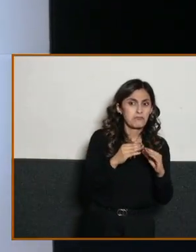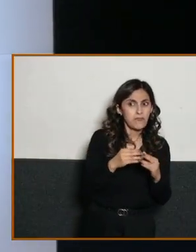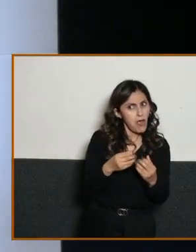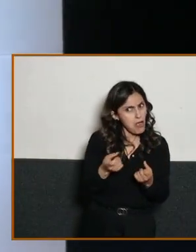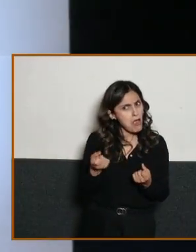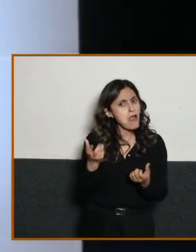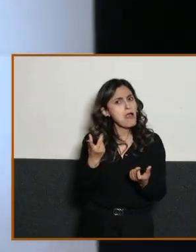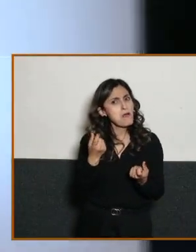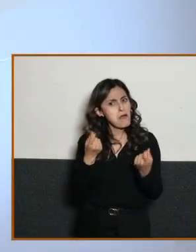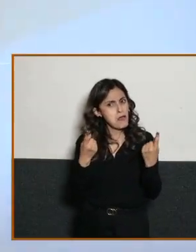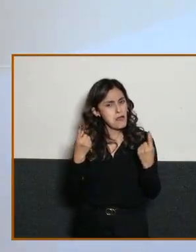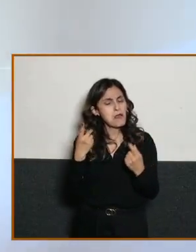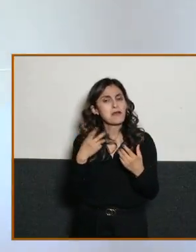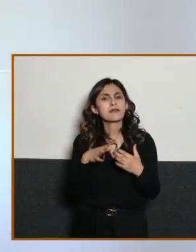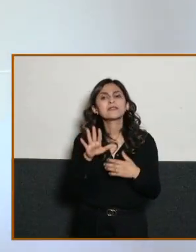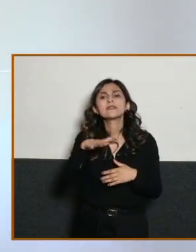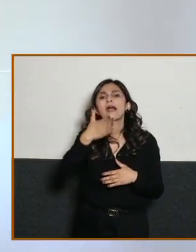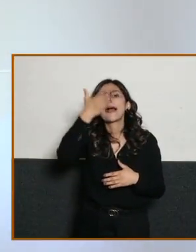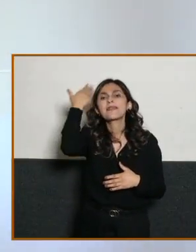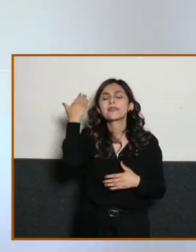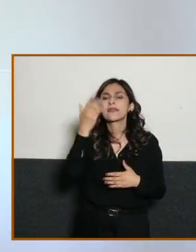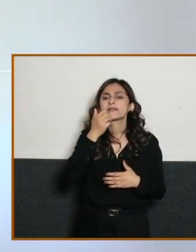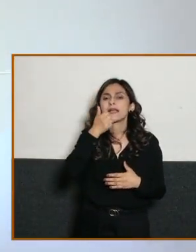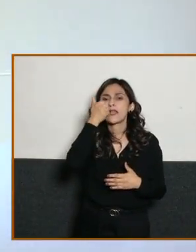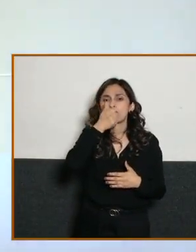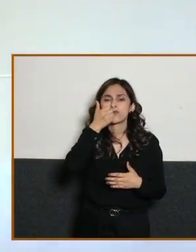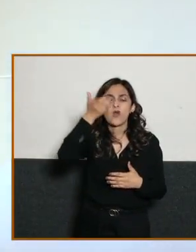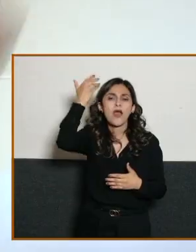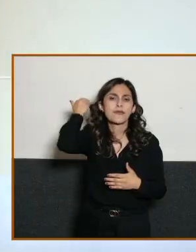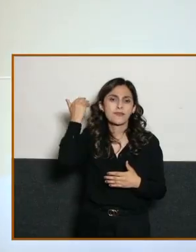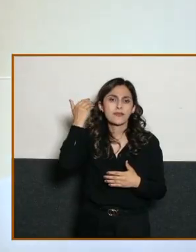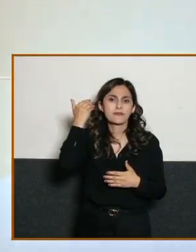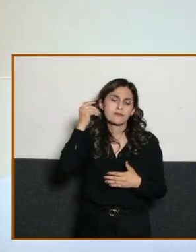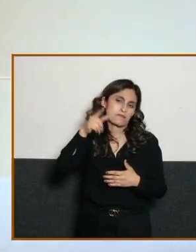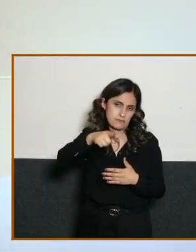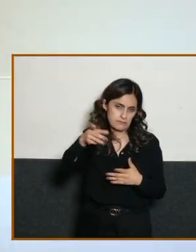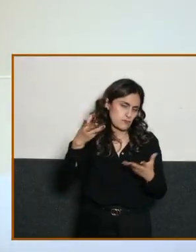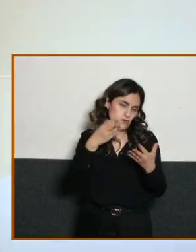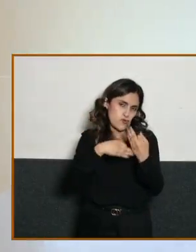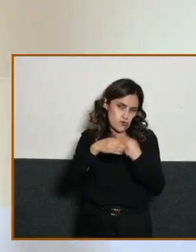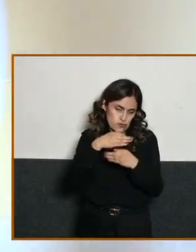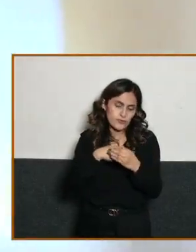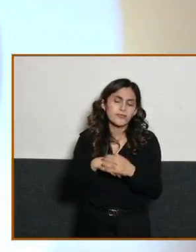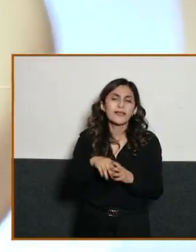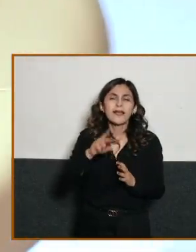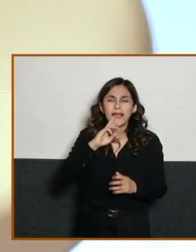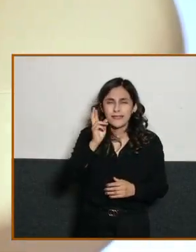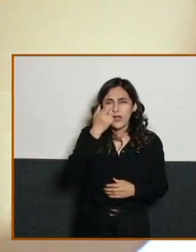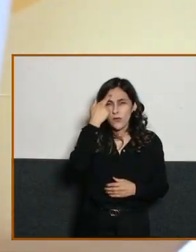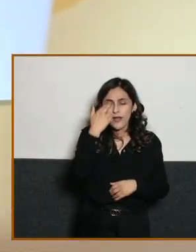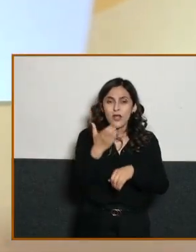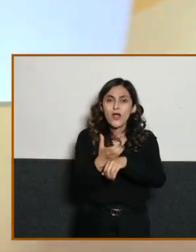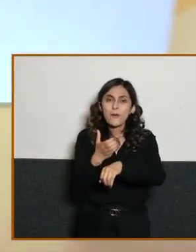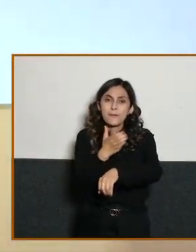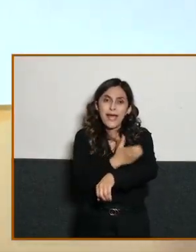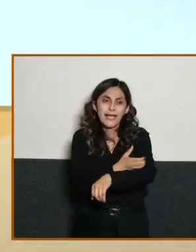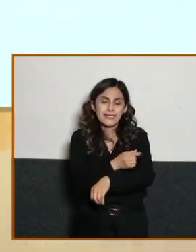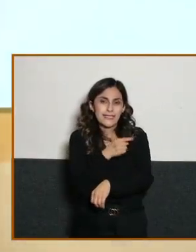poquitos. ¿Quién ha sido estudiante? Todos, ¿no? ¿Se acuerdan de esa compañera o ese